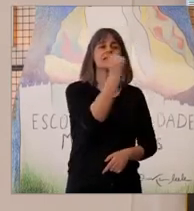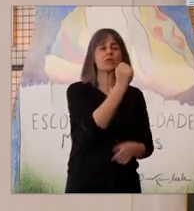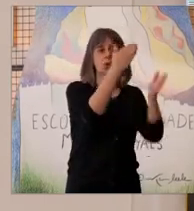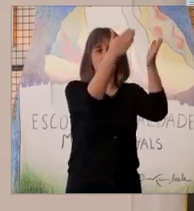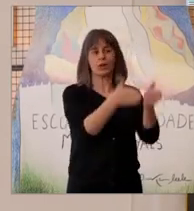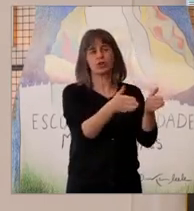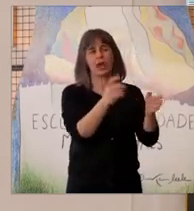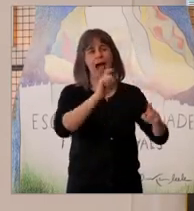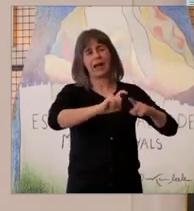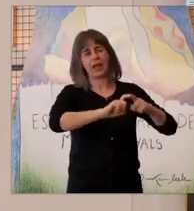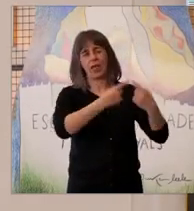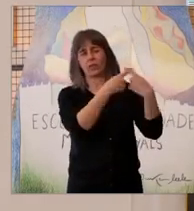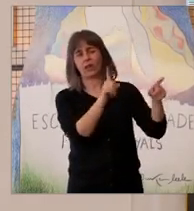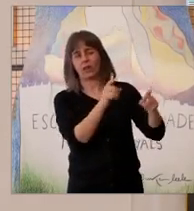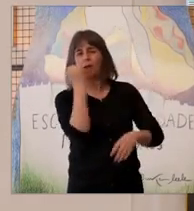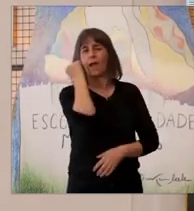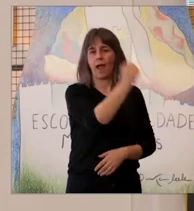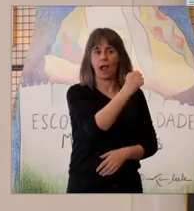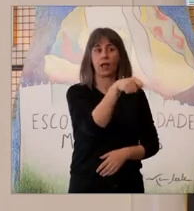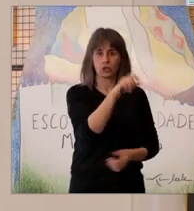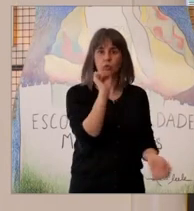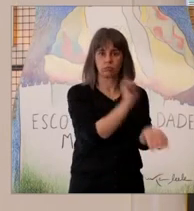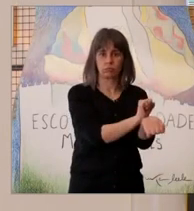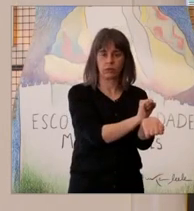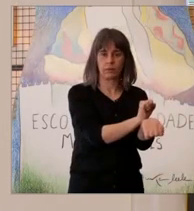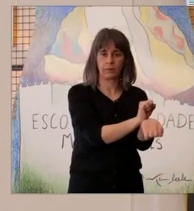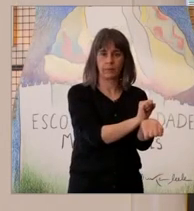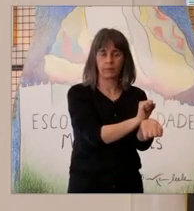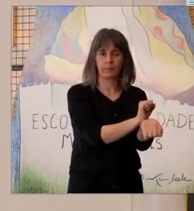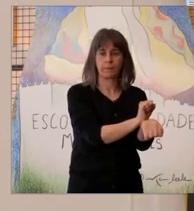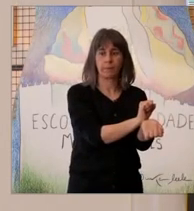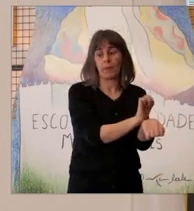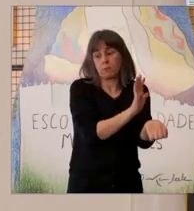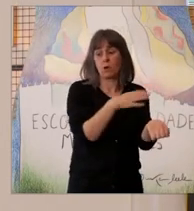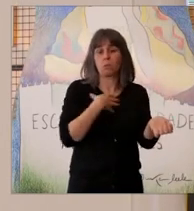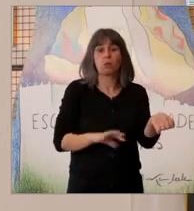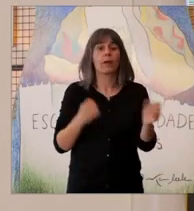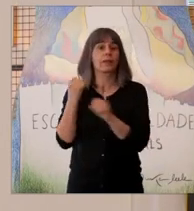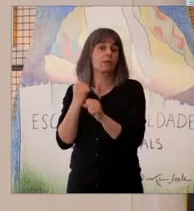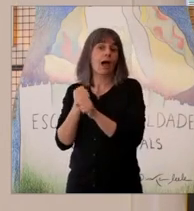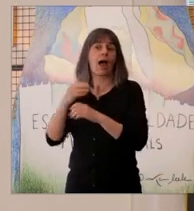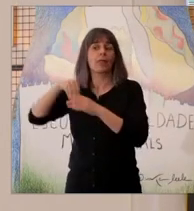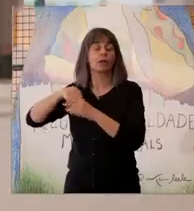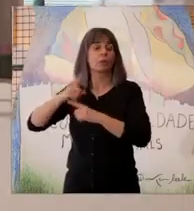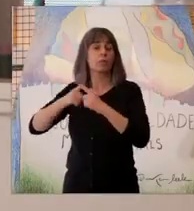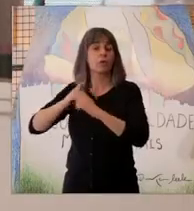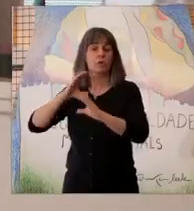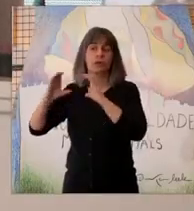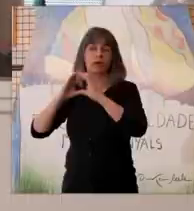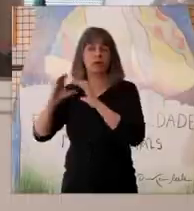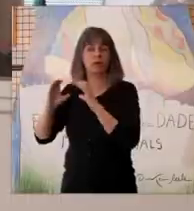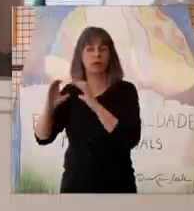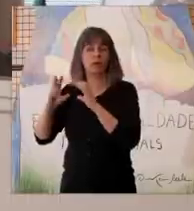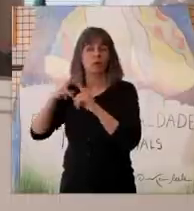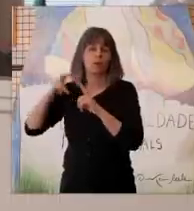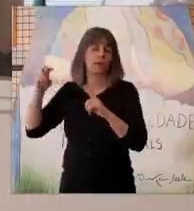otra raza está penado y sin embargo tú te puedes permitir trabajar desde un medio de comunicación con